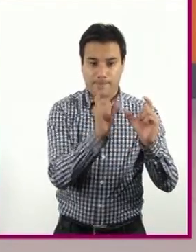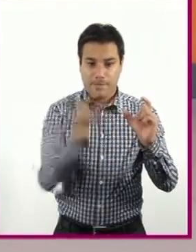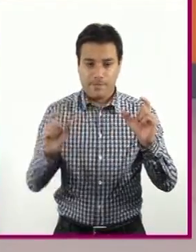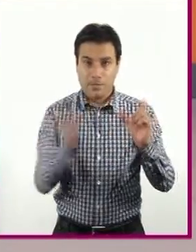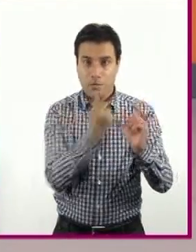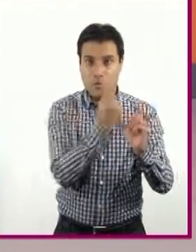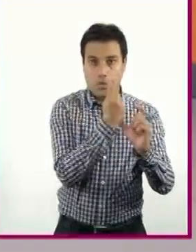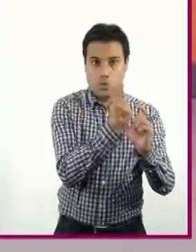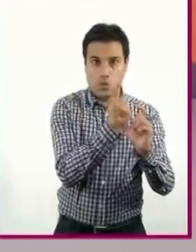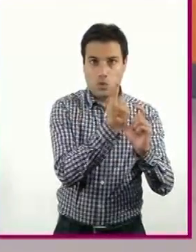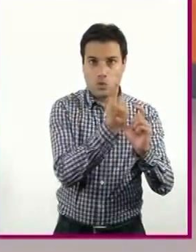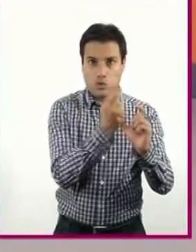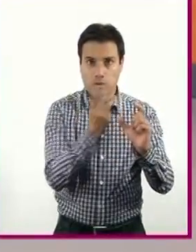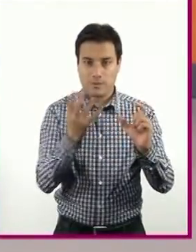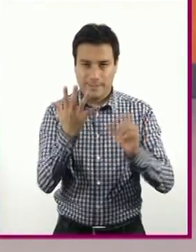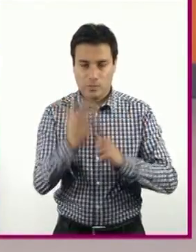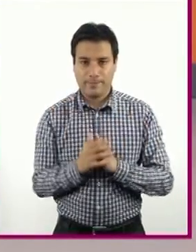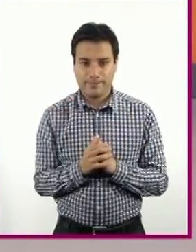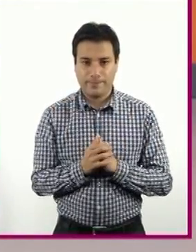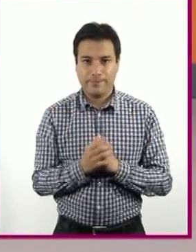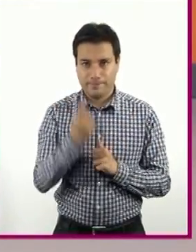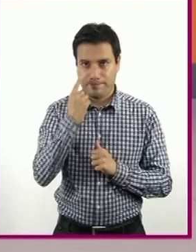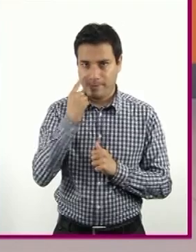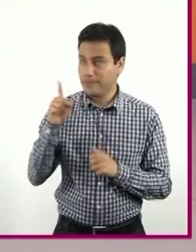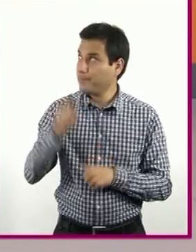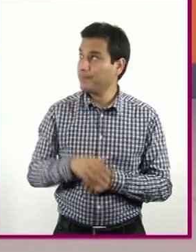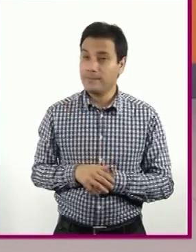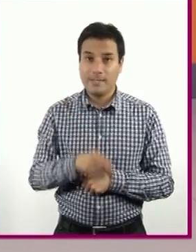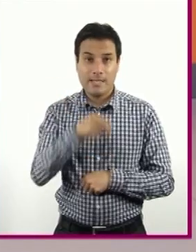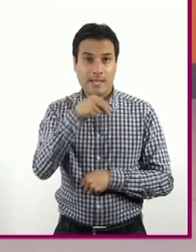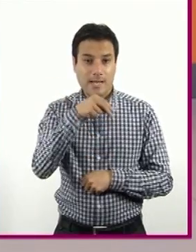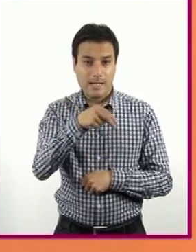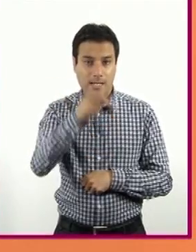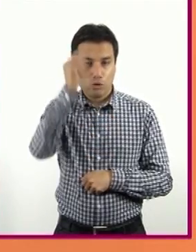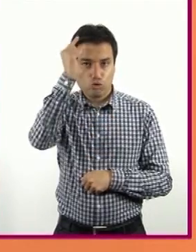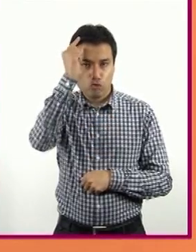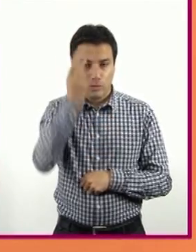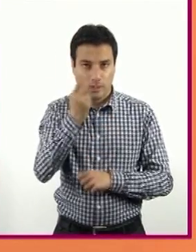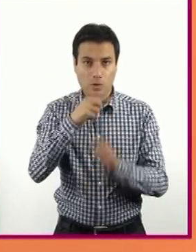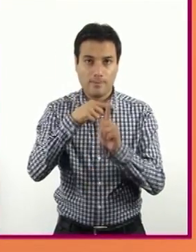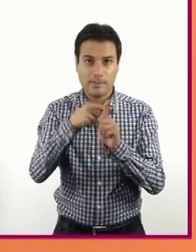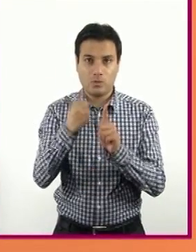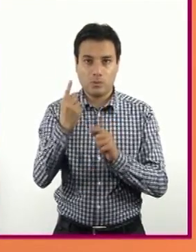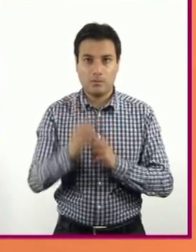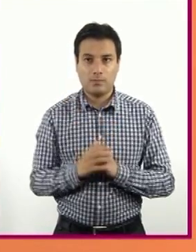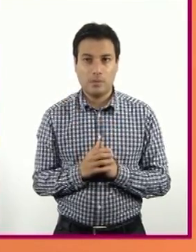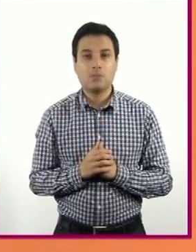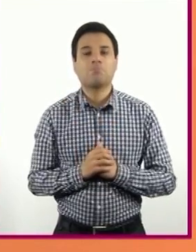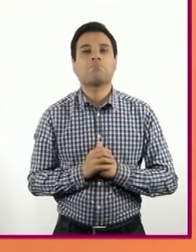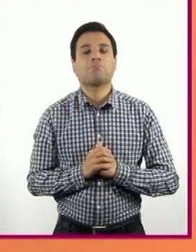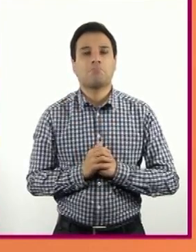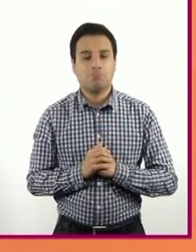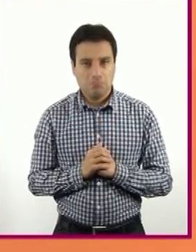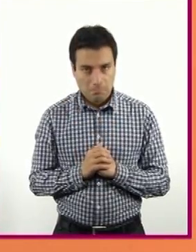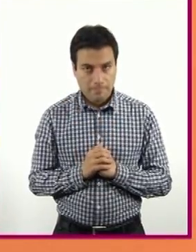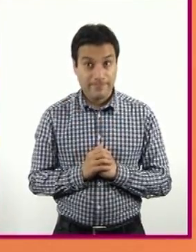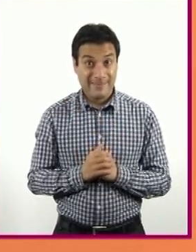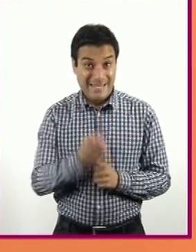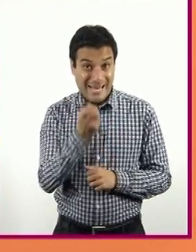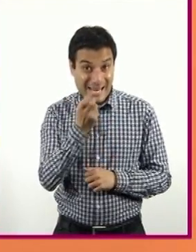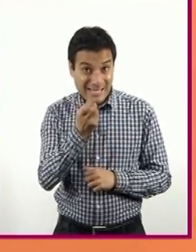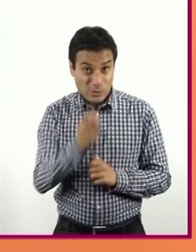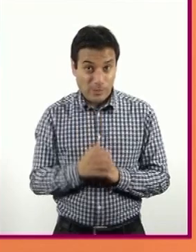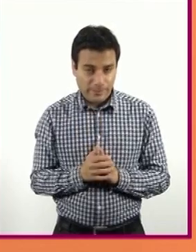regla. n al cuadrado más 1. Esa expresión algebraica es